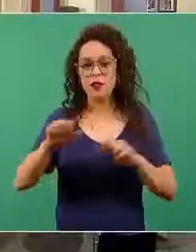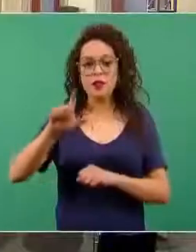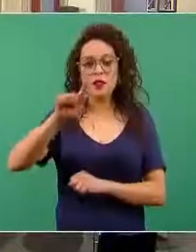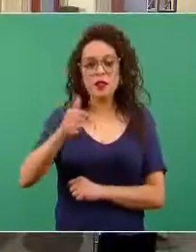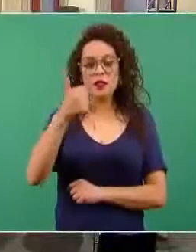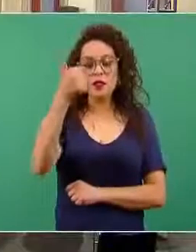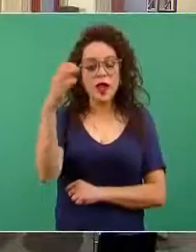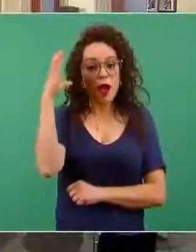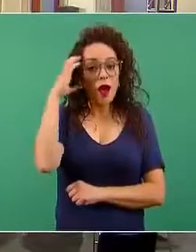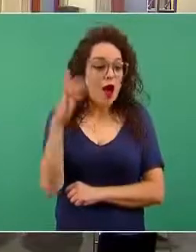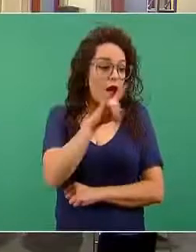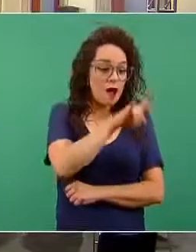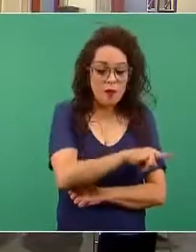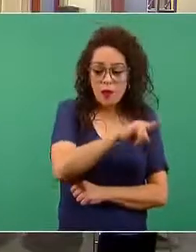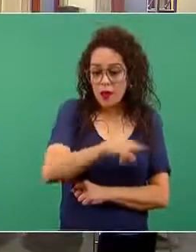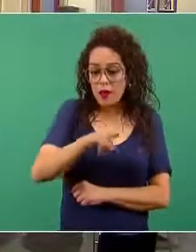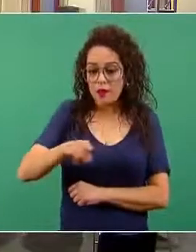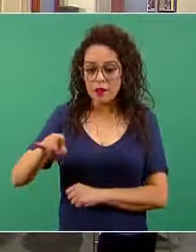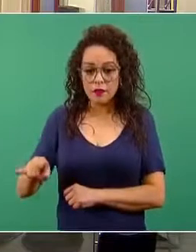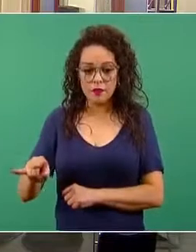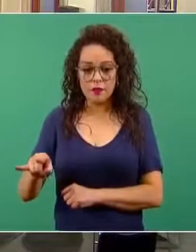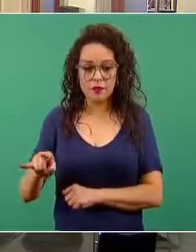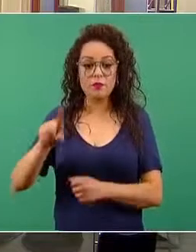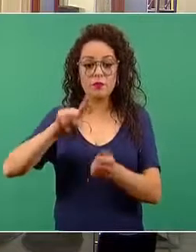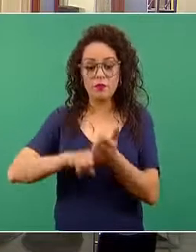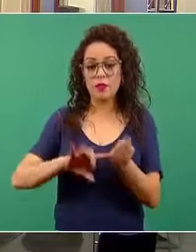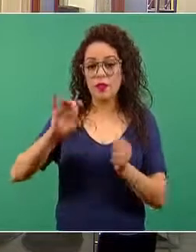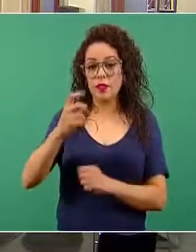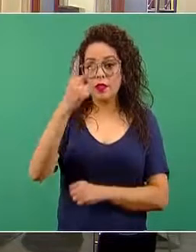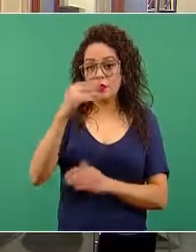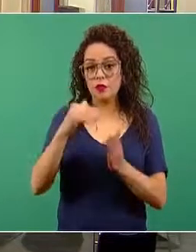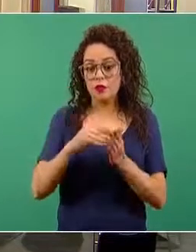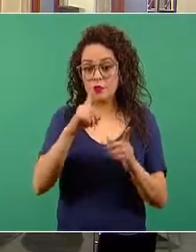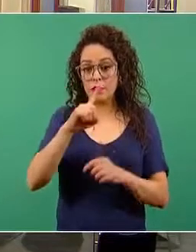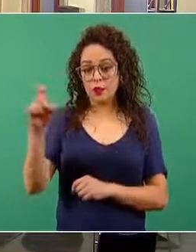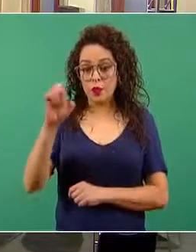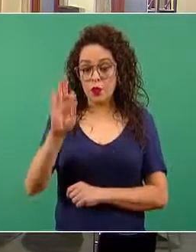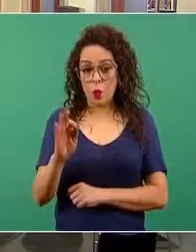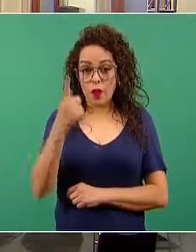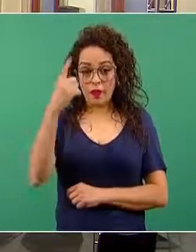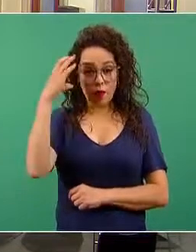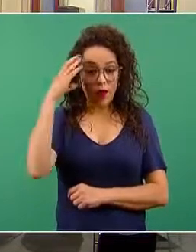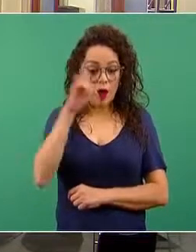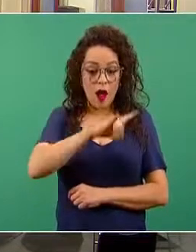23.676 camas de las 32.141